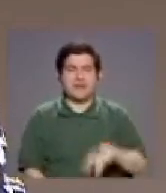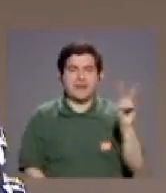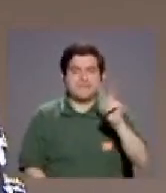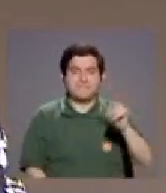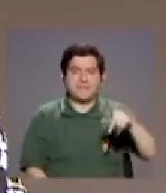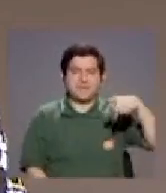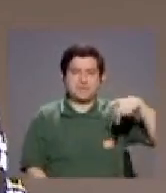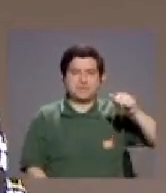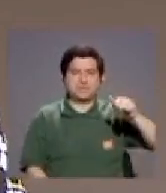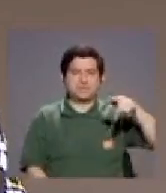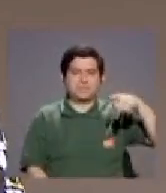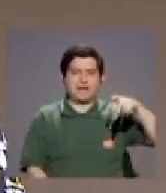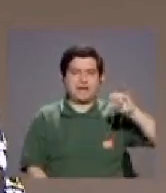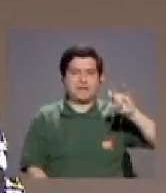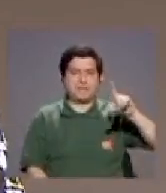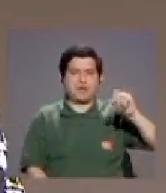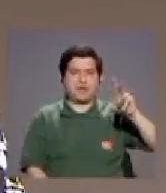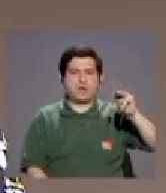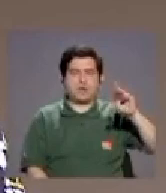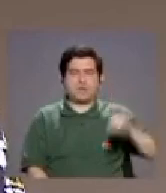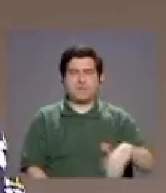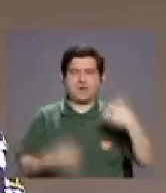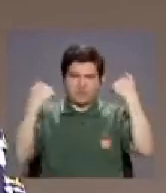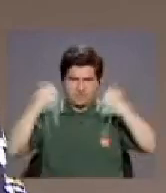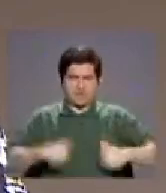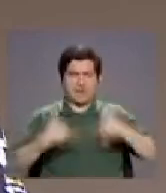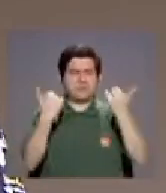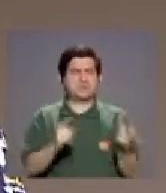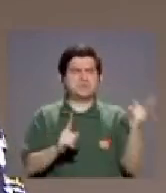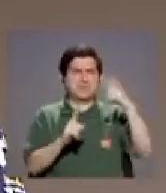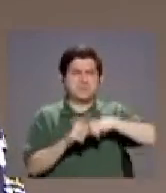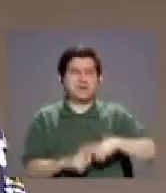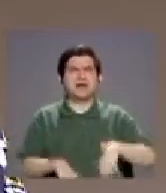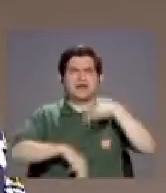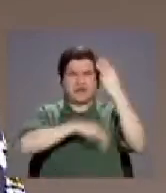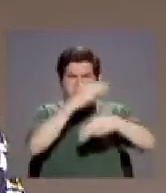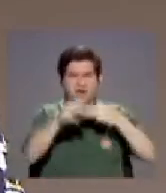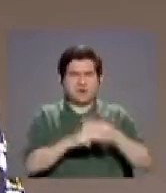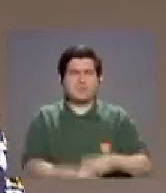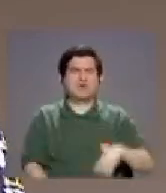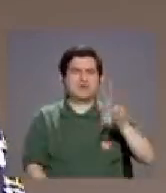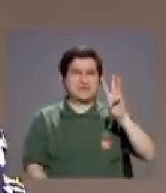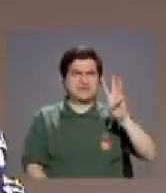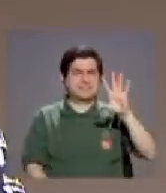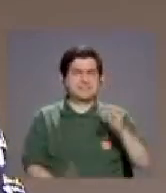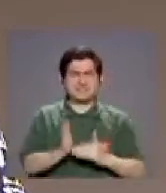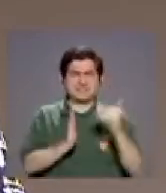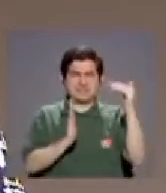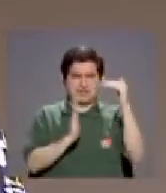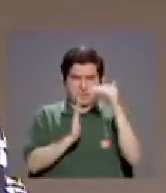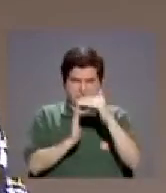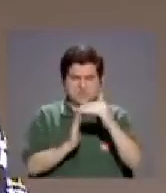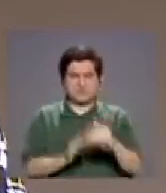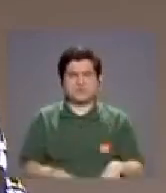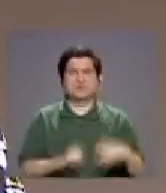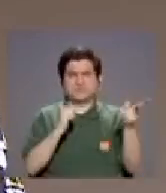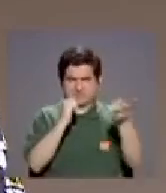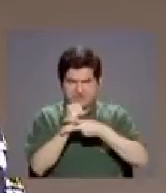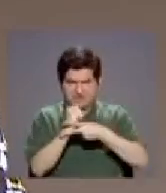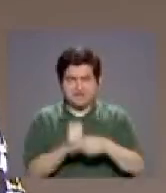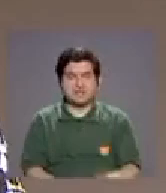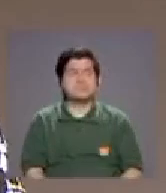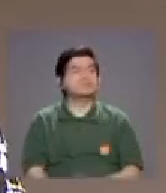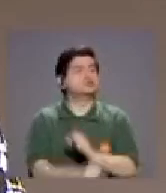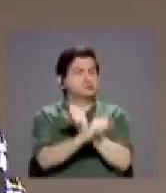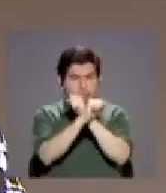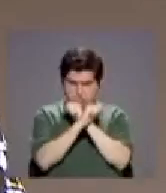vacuna que ya a nivel mundial se han aplicado más de 65 millones de dosis. Ha demostrado ser